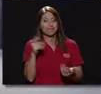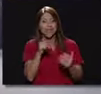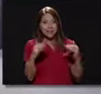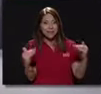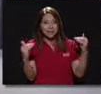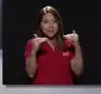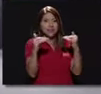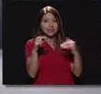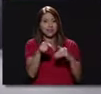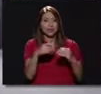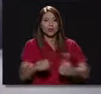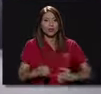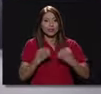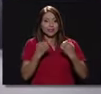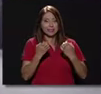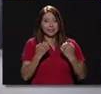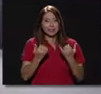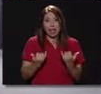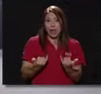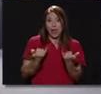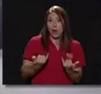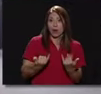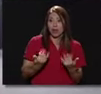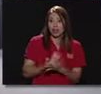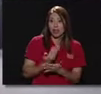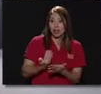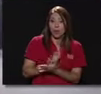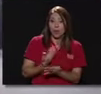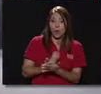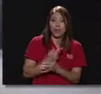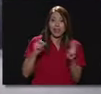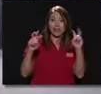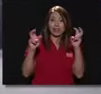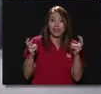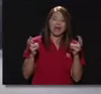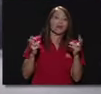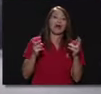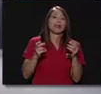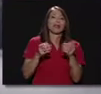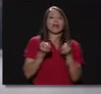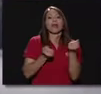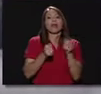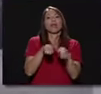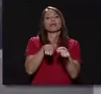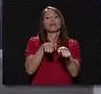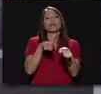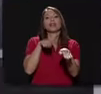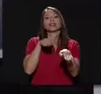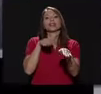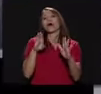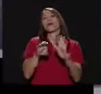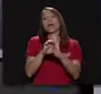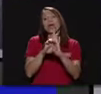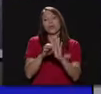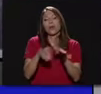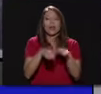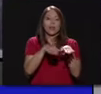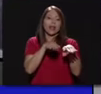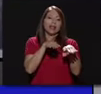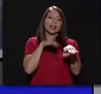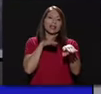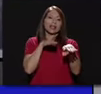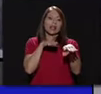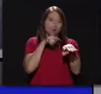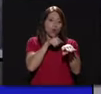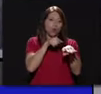esas limitaciones que existen, ahora, por cierto, que está de moda desgraciadamente el tema de las presas, es como estar en una presa y que hay un carril que va